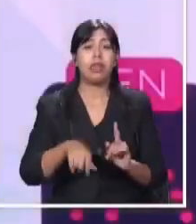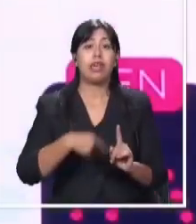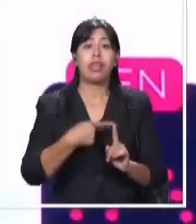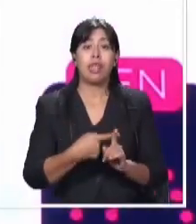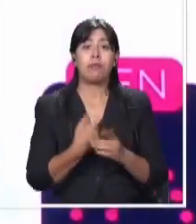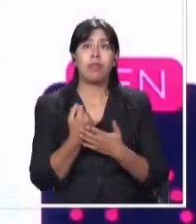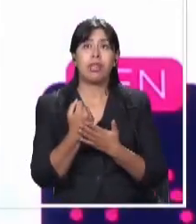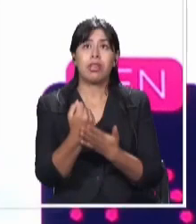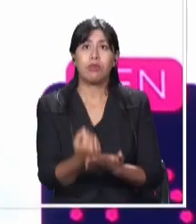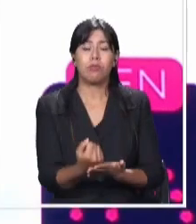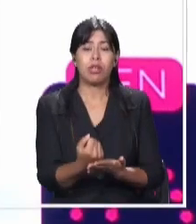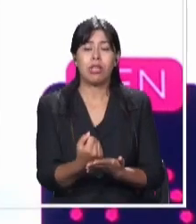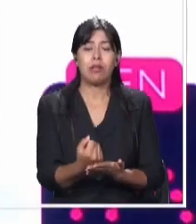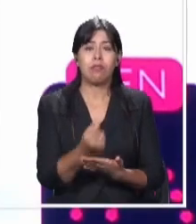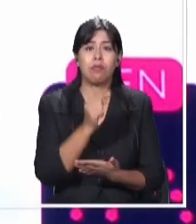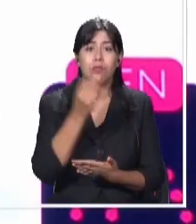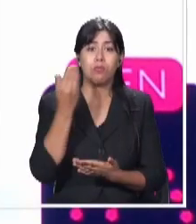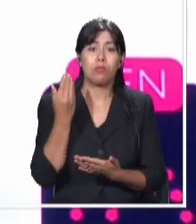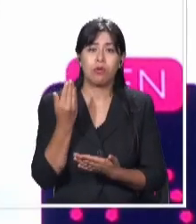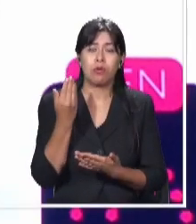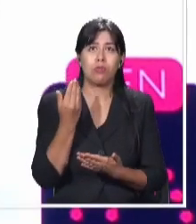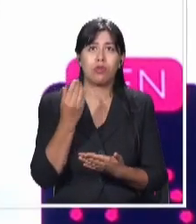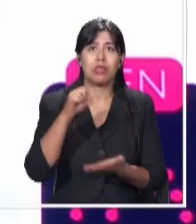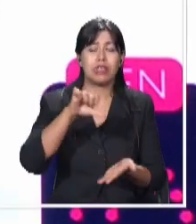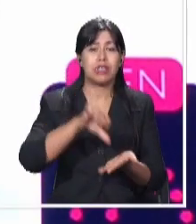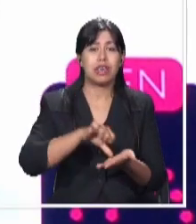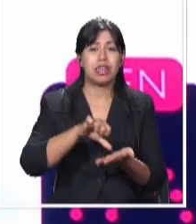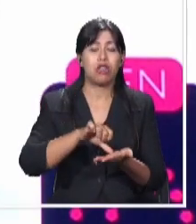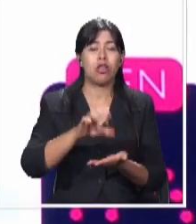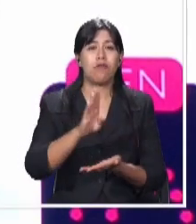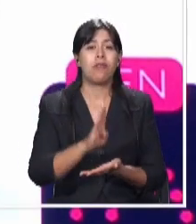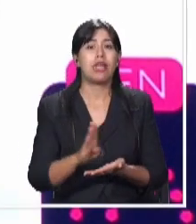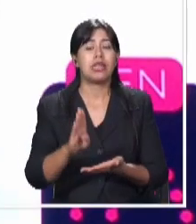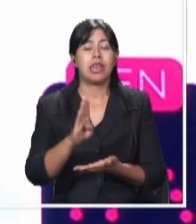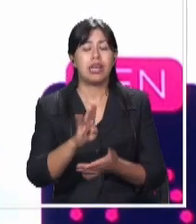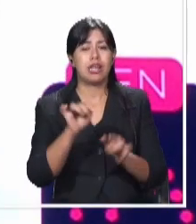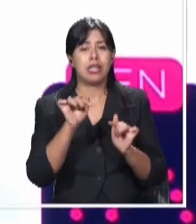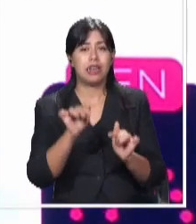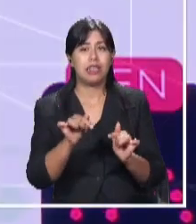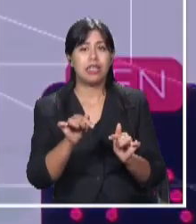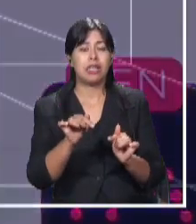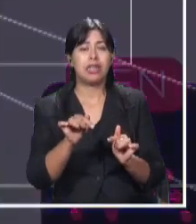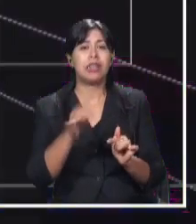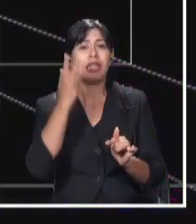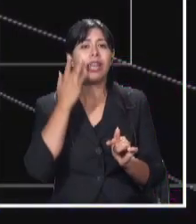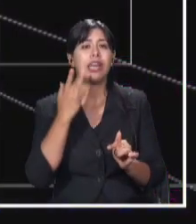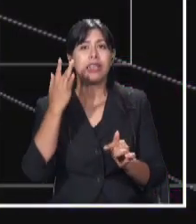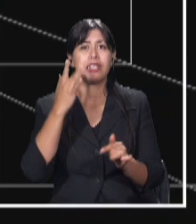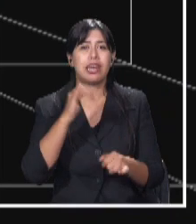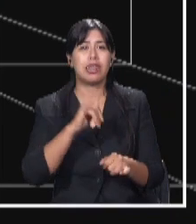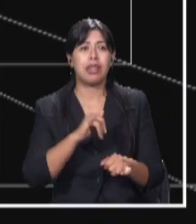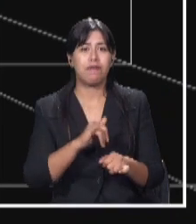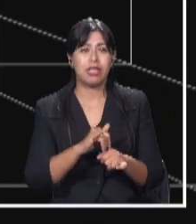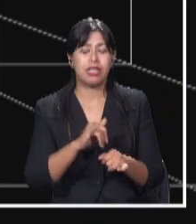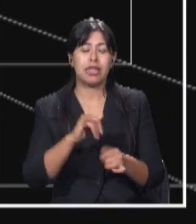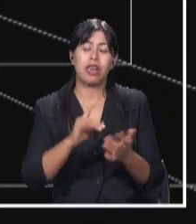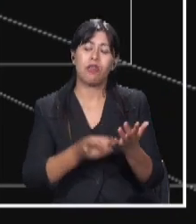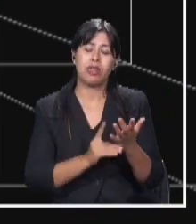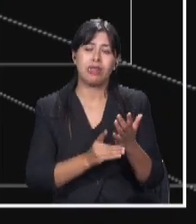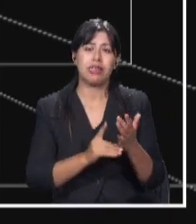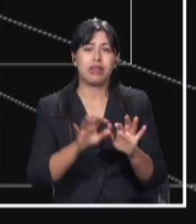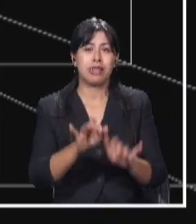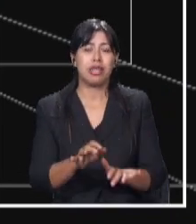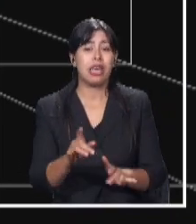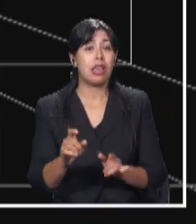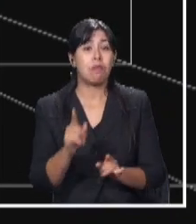con este reciente centro basal, que es el Centro Nacional de Inteligencia Artificial, que hace poquito conmemoró su primer año